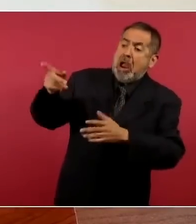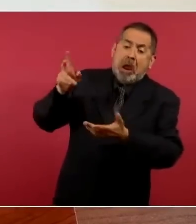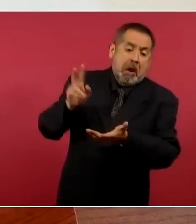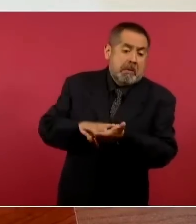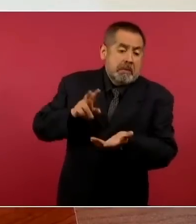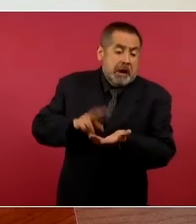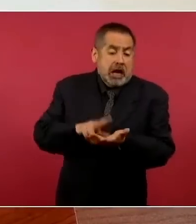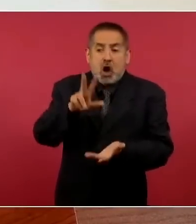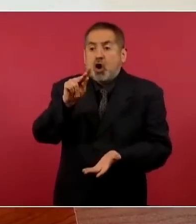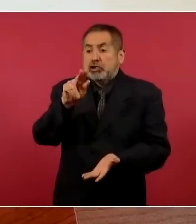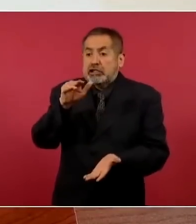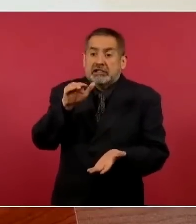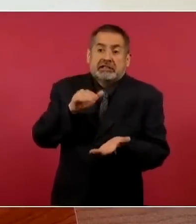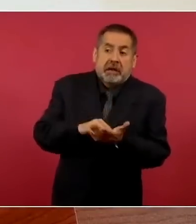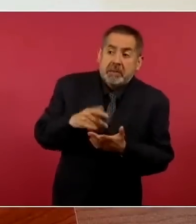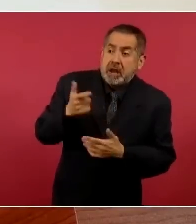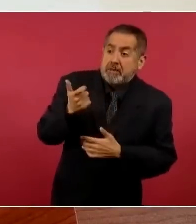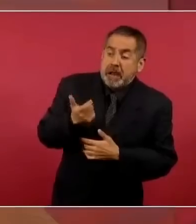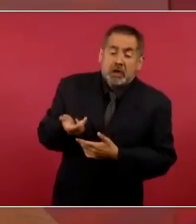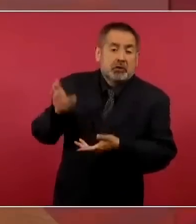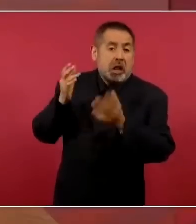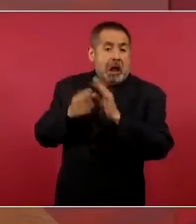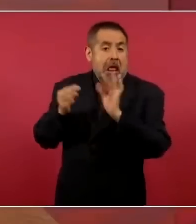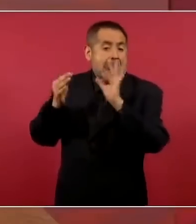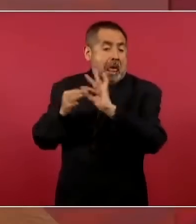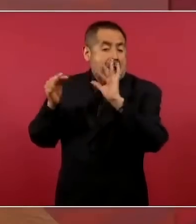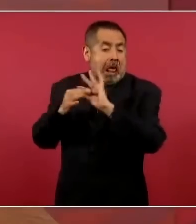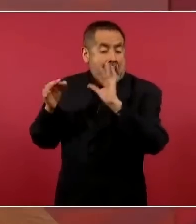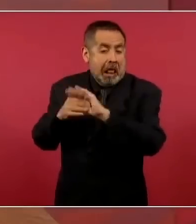80,000 pesos le pusieron.